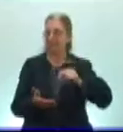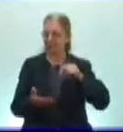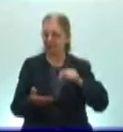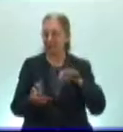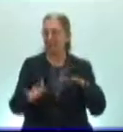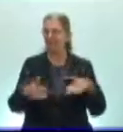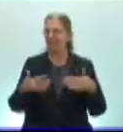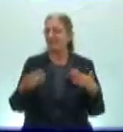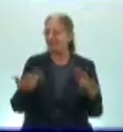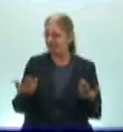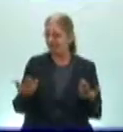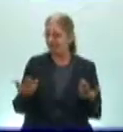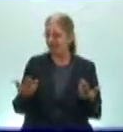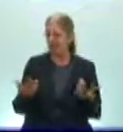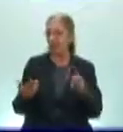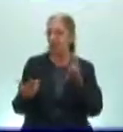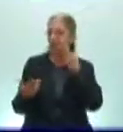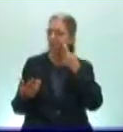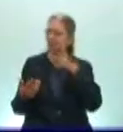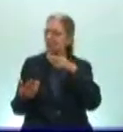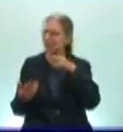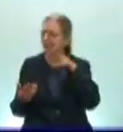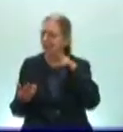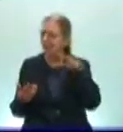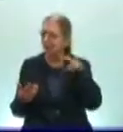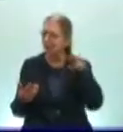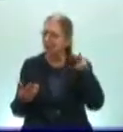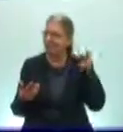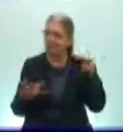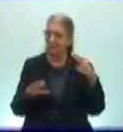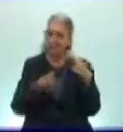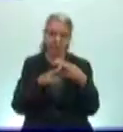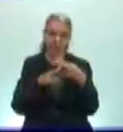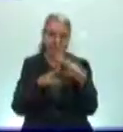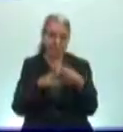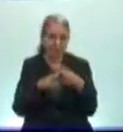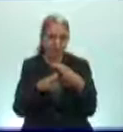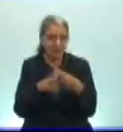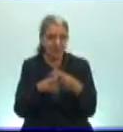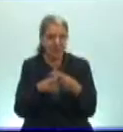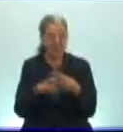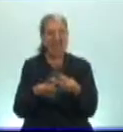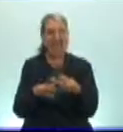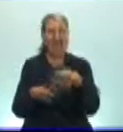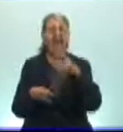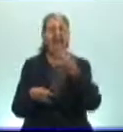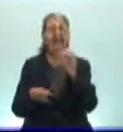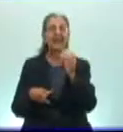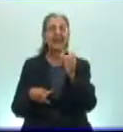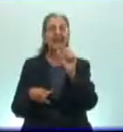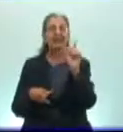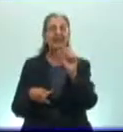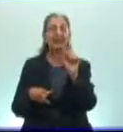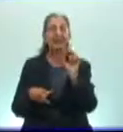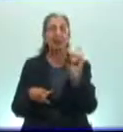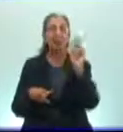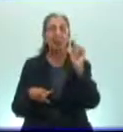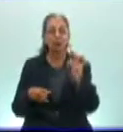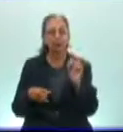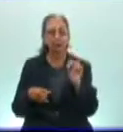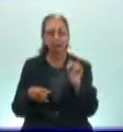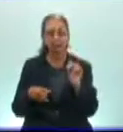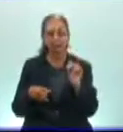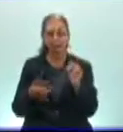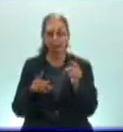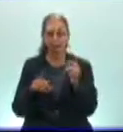estar averiguando qué nombre recibe la razón que se establece entre la longitud